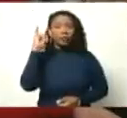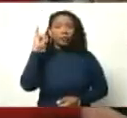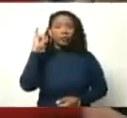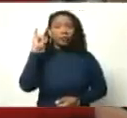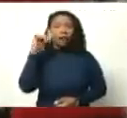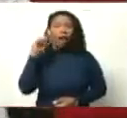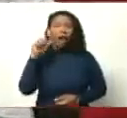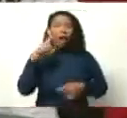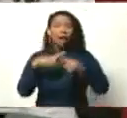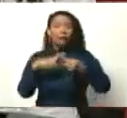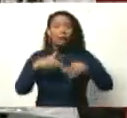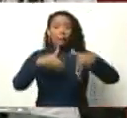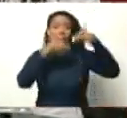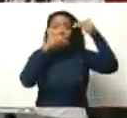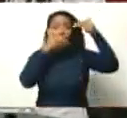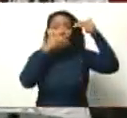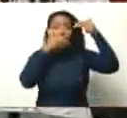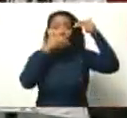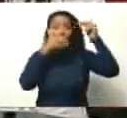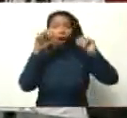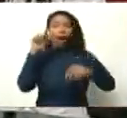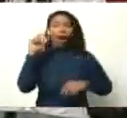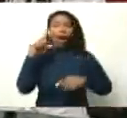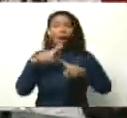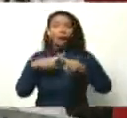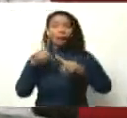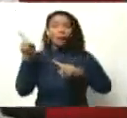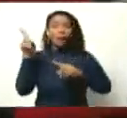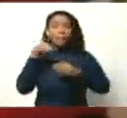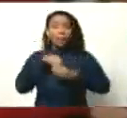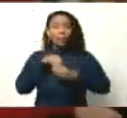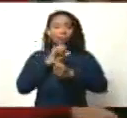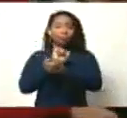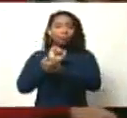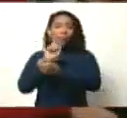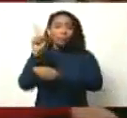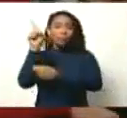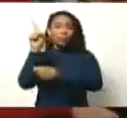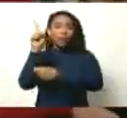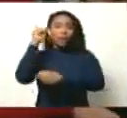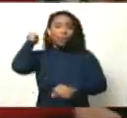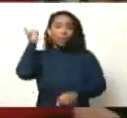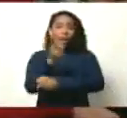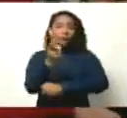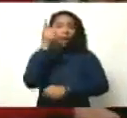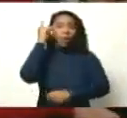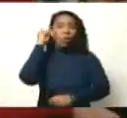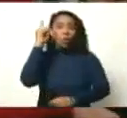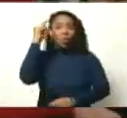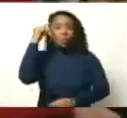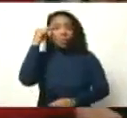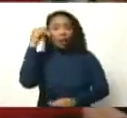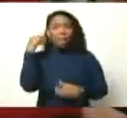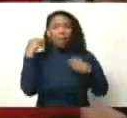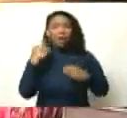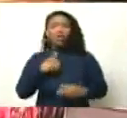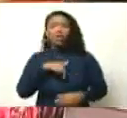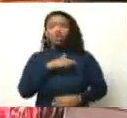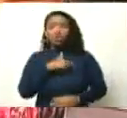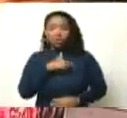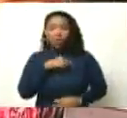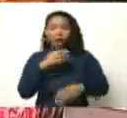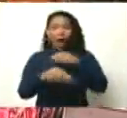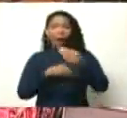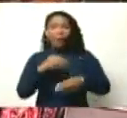Alex Saab secuestrado, con Alex Saab en cautiverio, debe ser un día para que nosotros